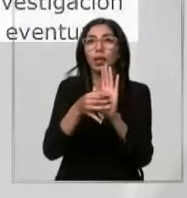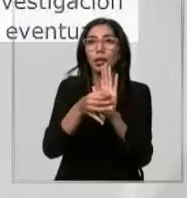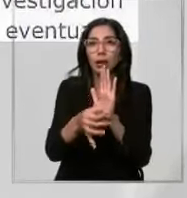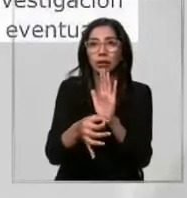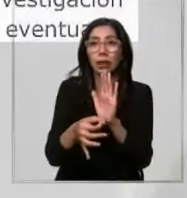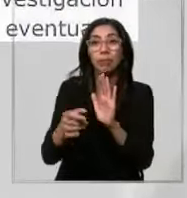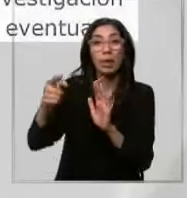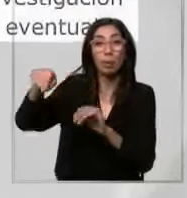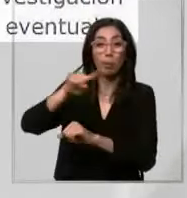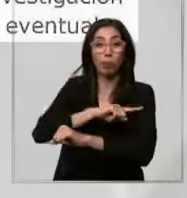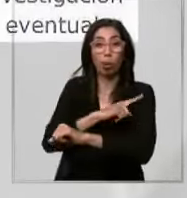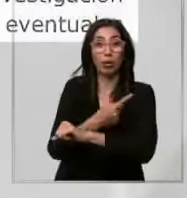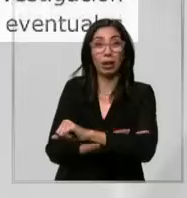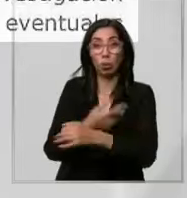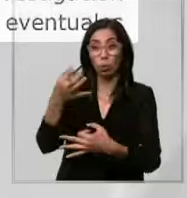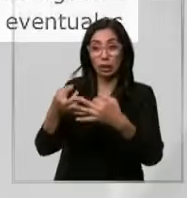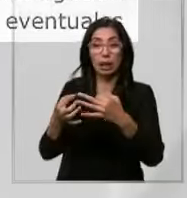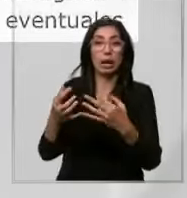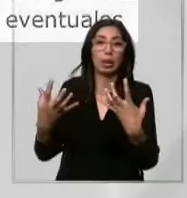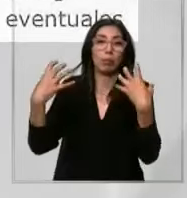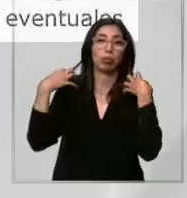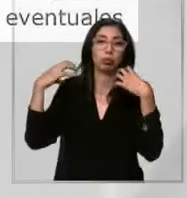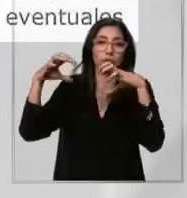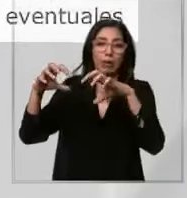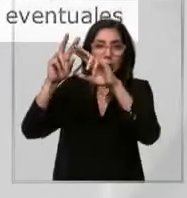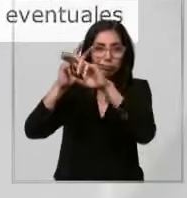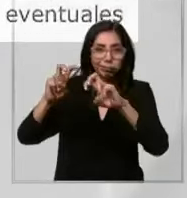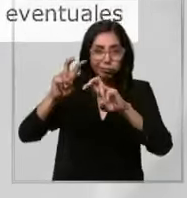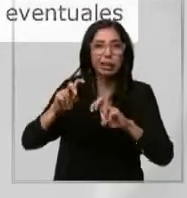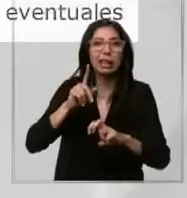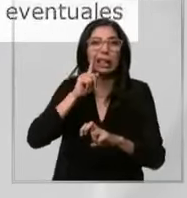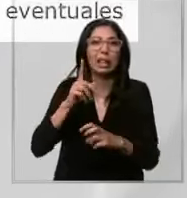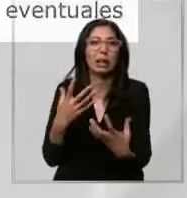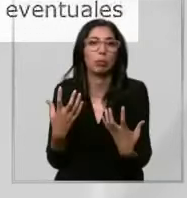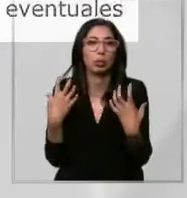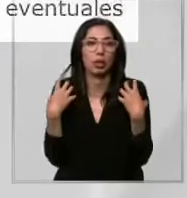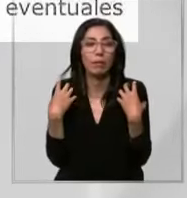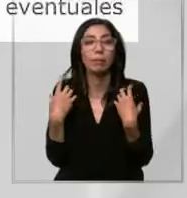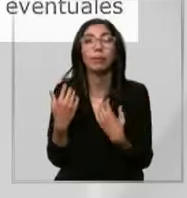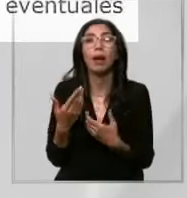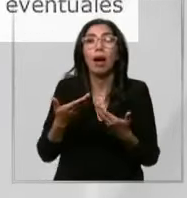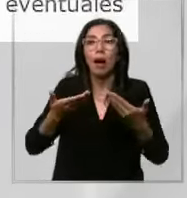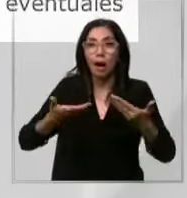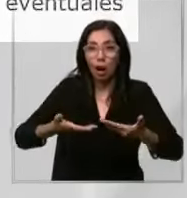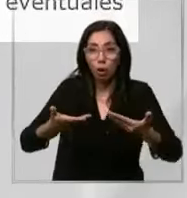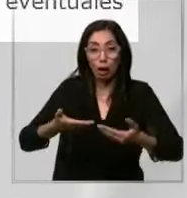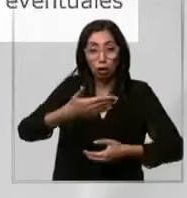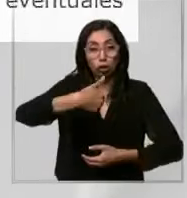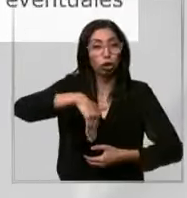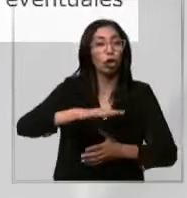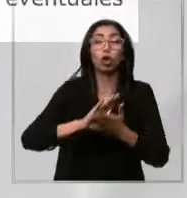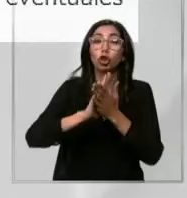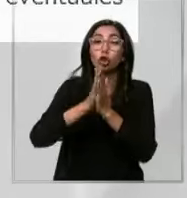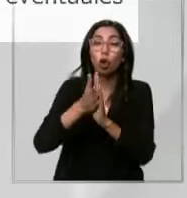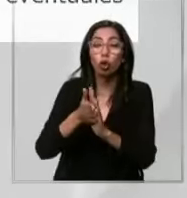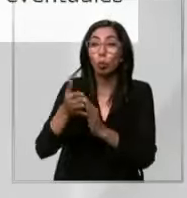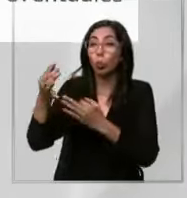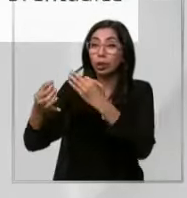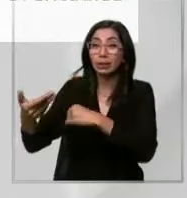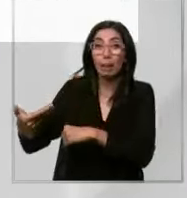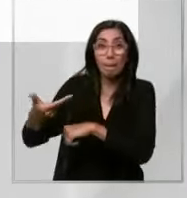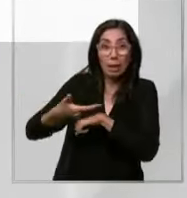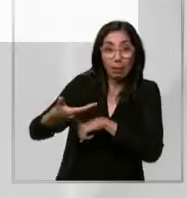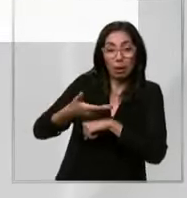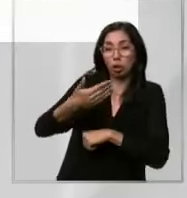respectivas determinar las responsabilidades penales del caso en tanto la cancillería colaborará con todo lo que la justicia